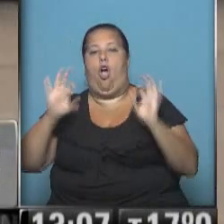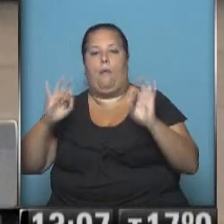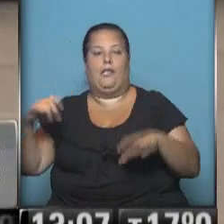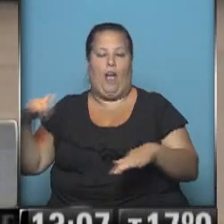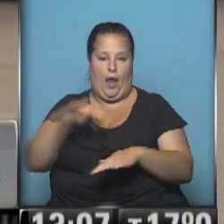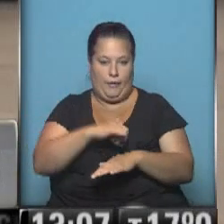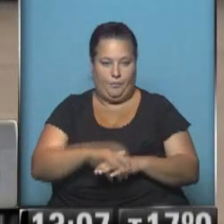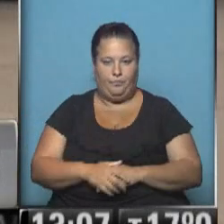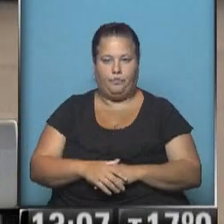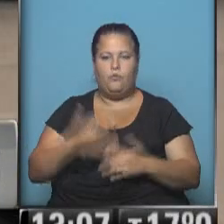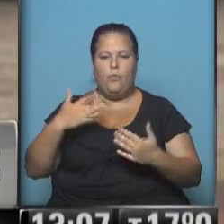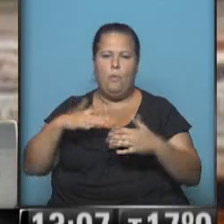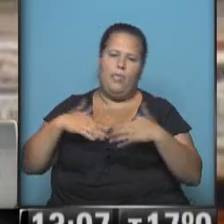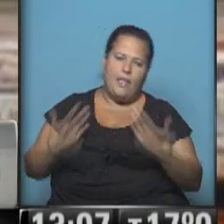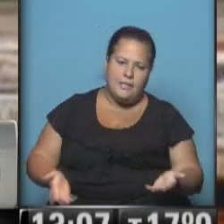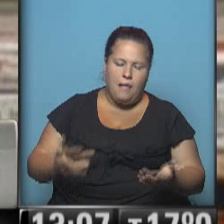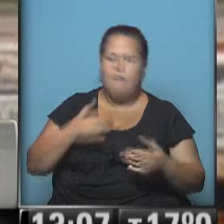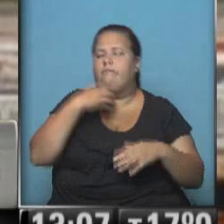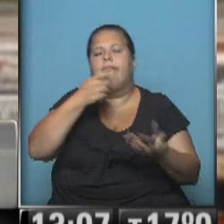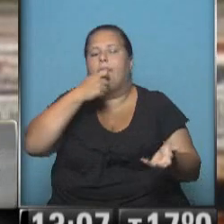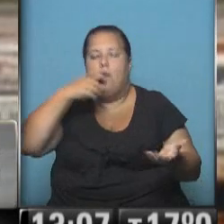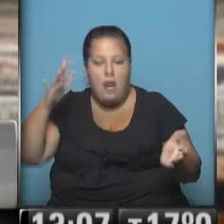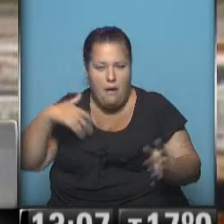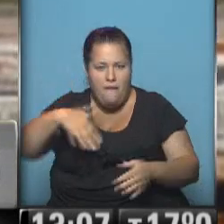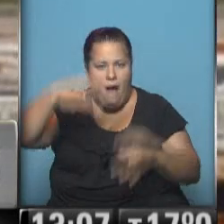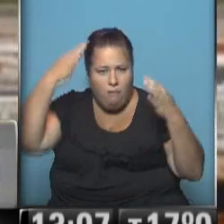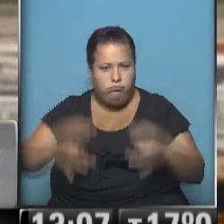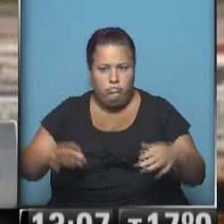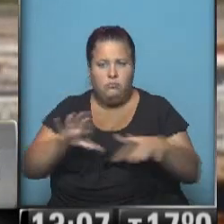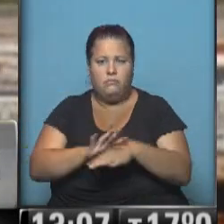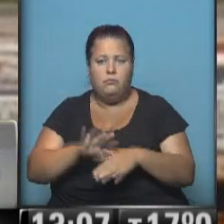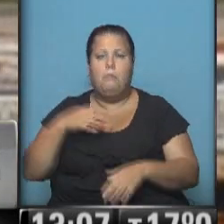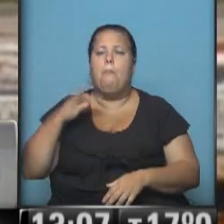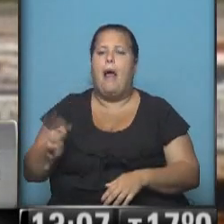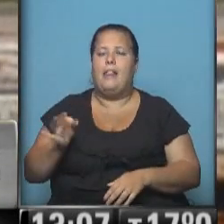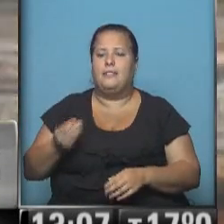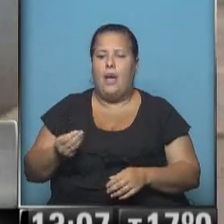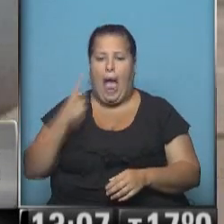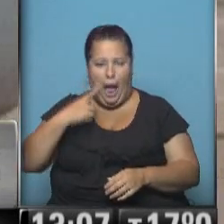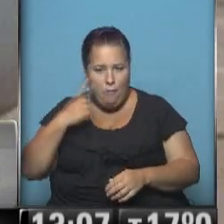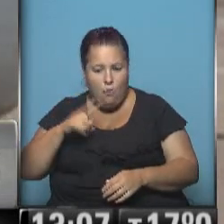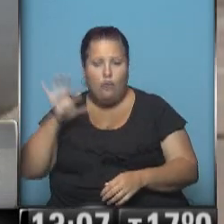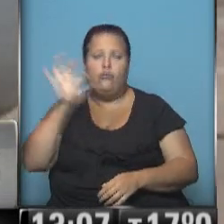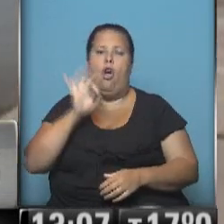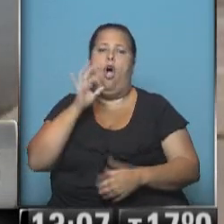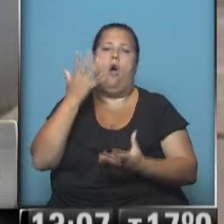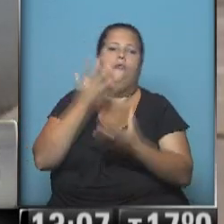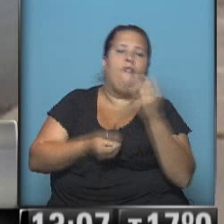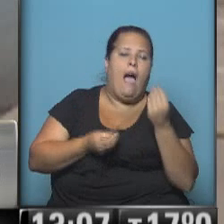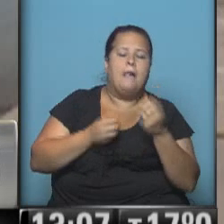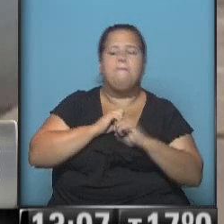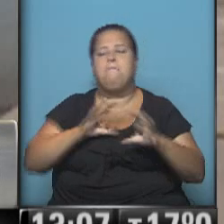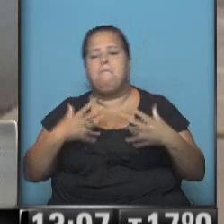avión. Se puede haber desvanecido también, pues vamos a llegar a saber fehacientemente si lo hizo a propósito, si le pasó